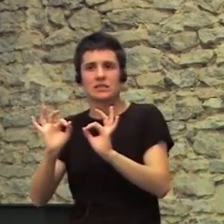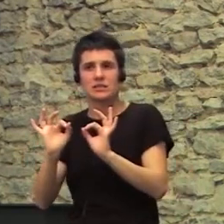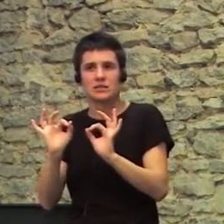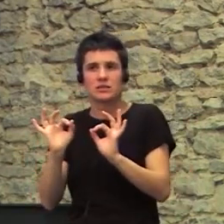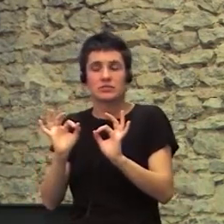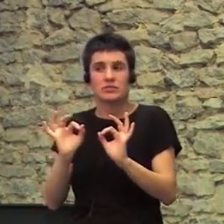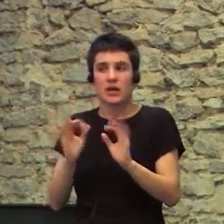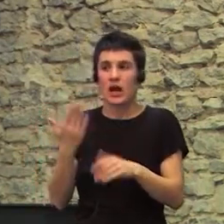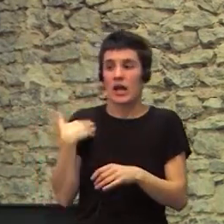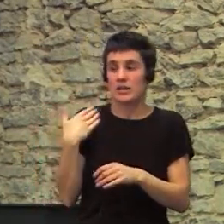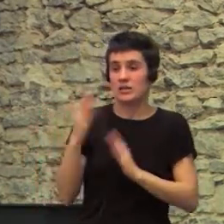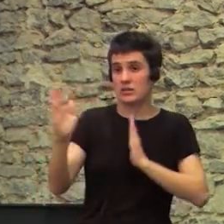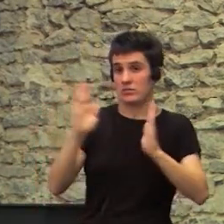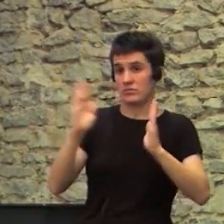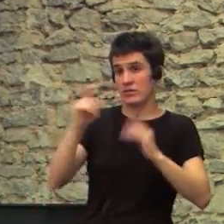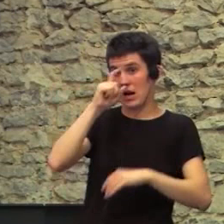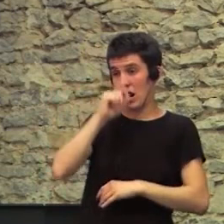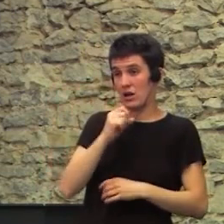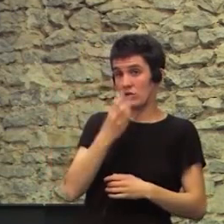antes, por ejemplo, en los años 30,